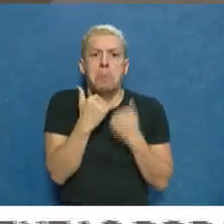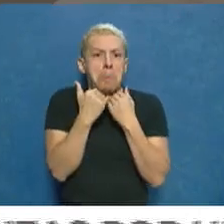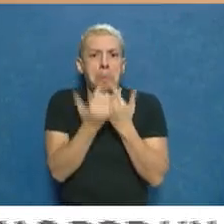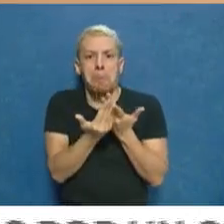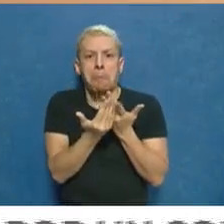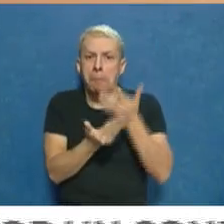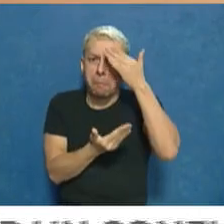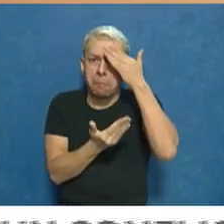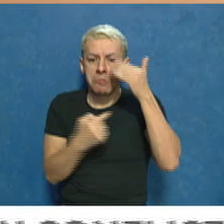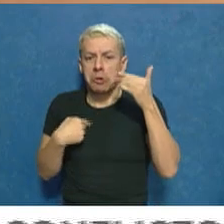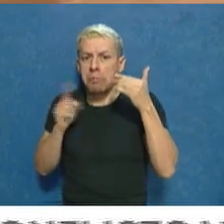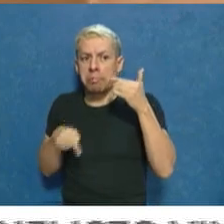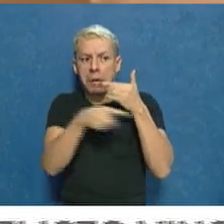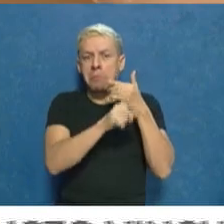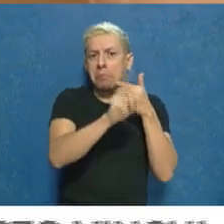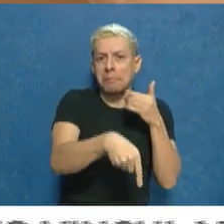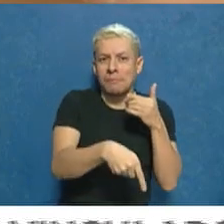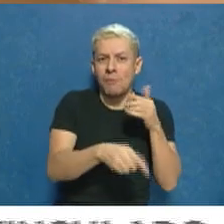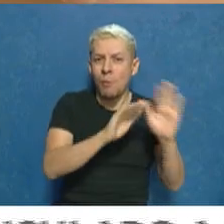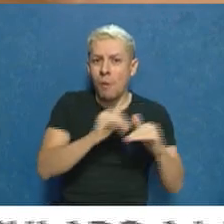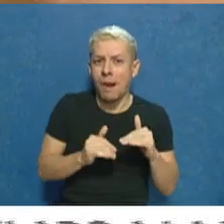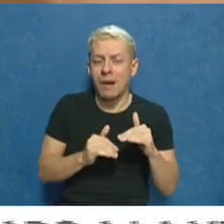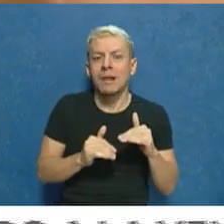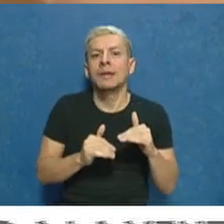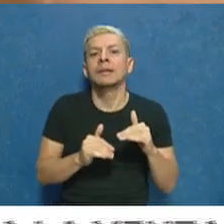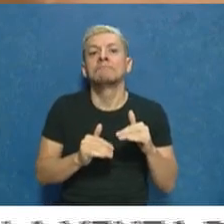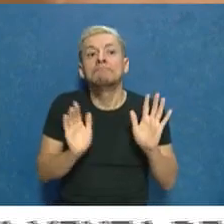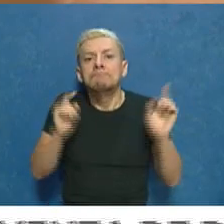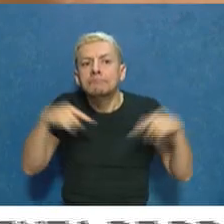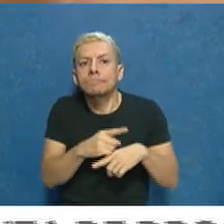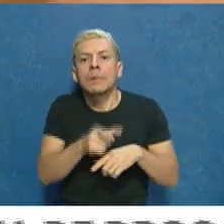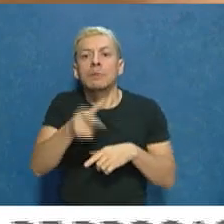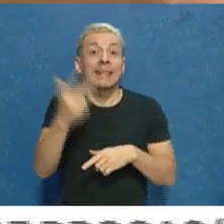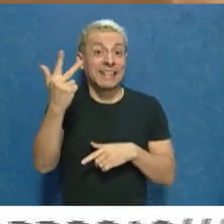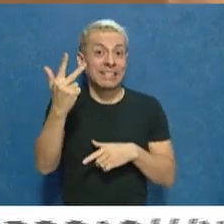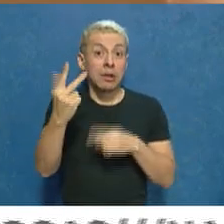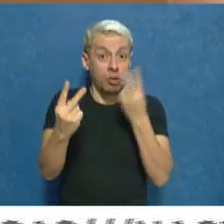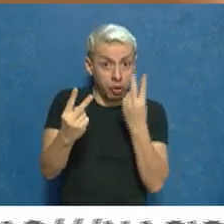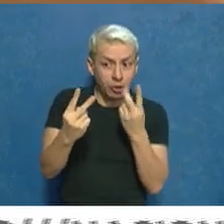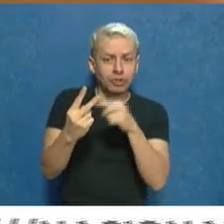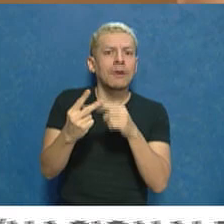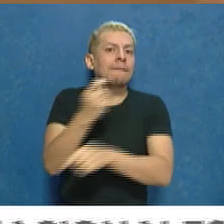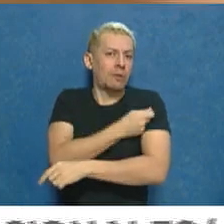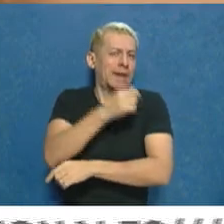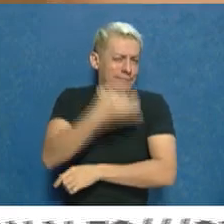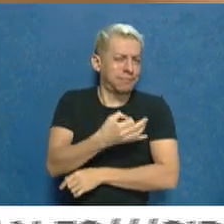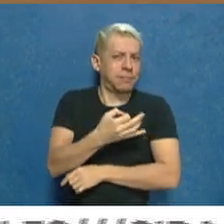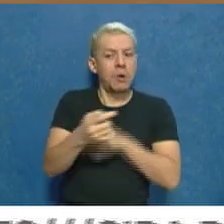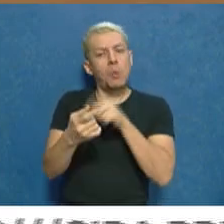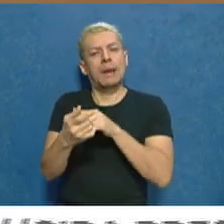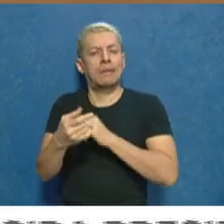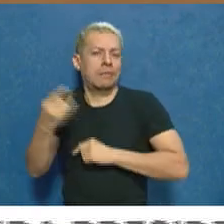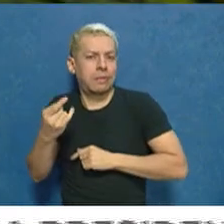le toca placebo. Por lo tanto, es aleatorizado de 3 personas, 2 van a recibir vacuna y 1 va a recibir